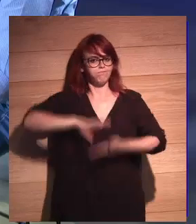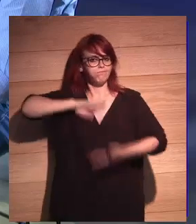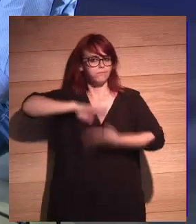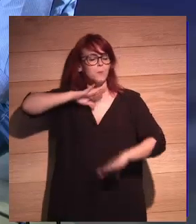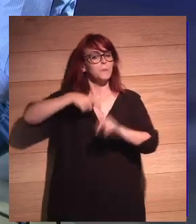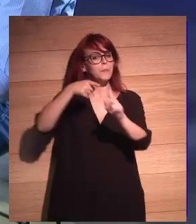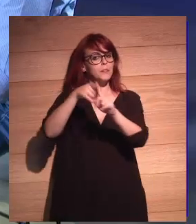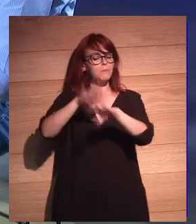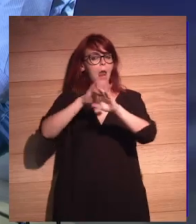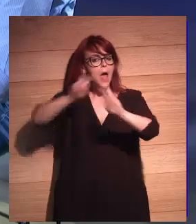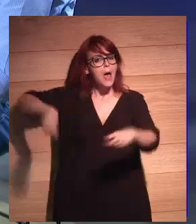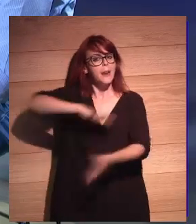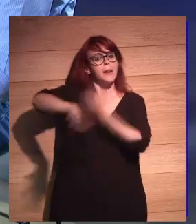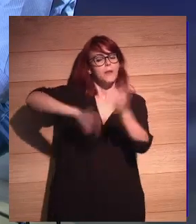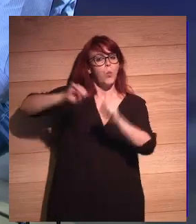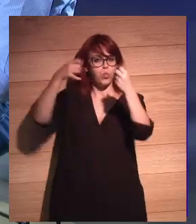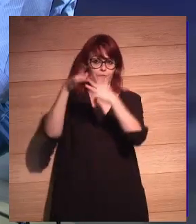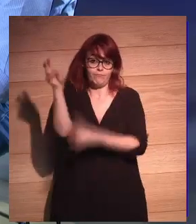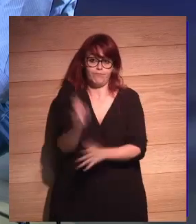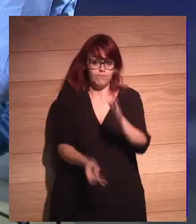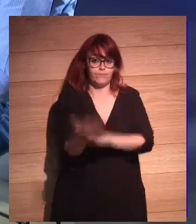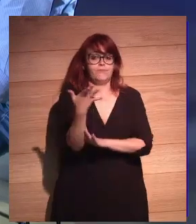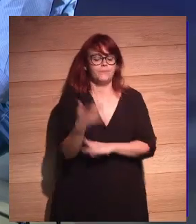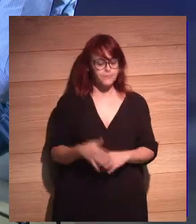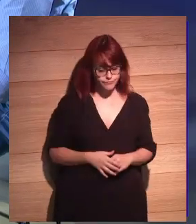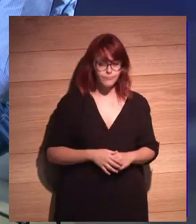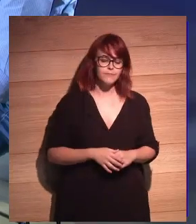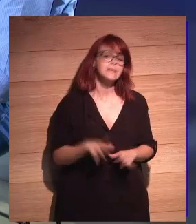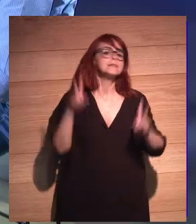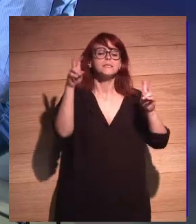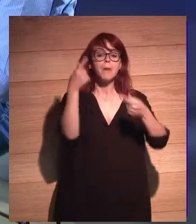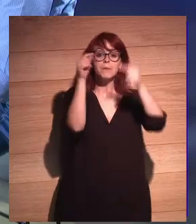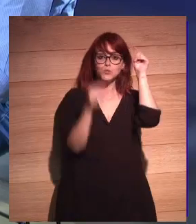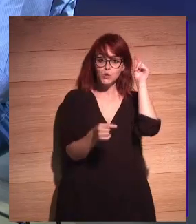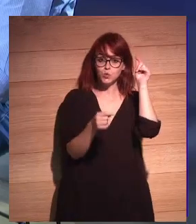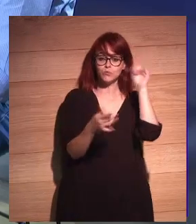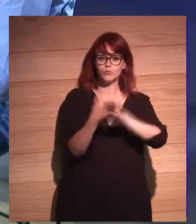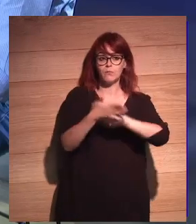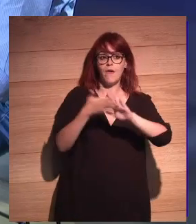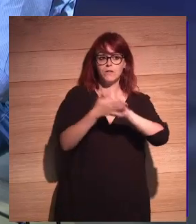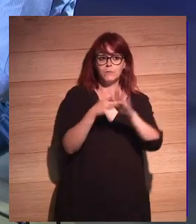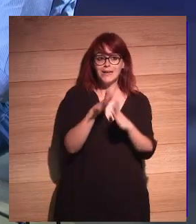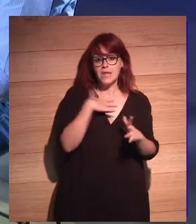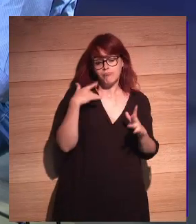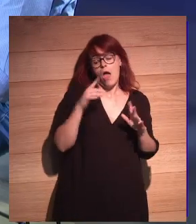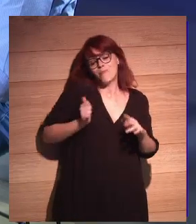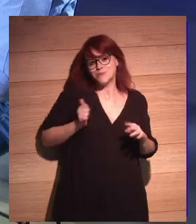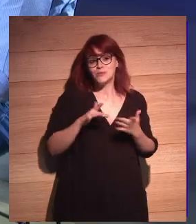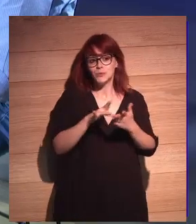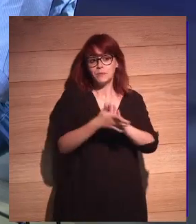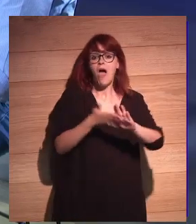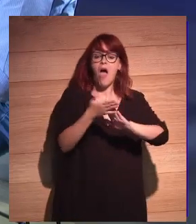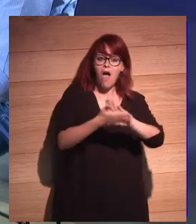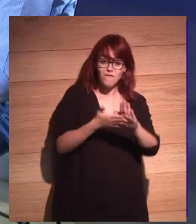nueva revolución que viene. Sí, el tema del presupuesto es un tema que también que quería tocar precisamente por eso,